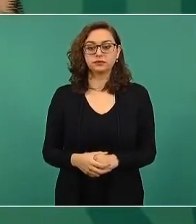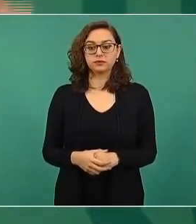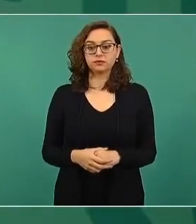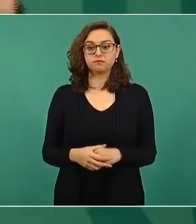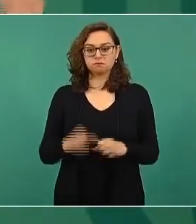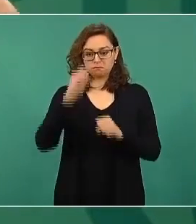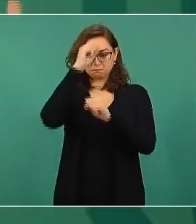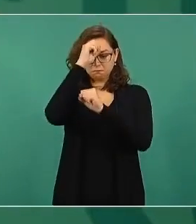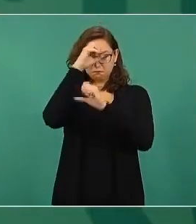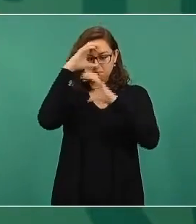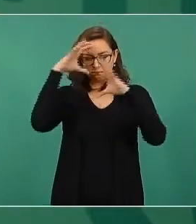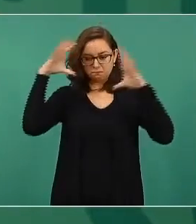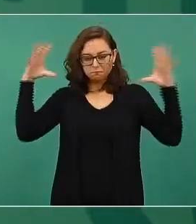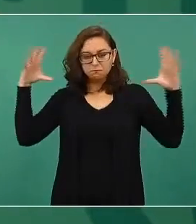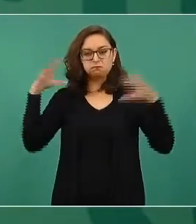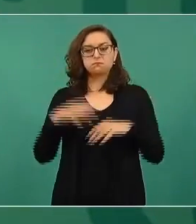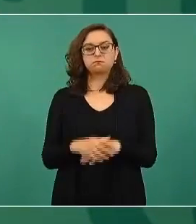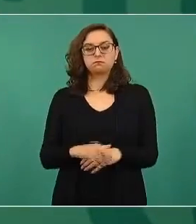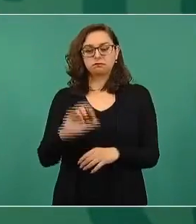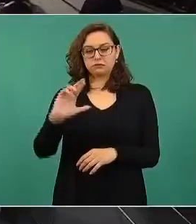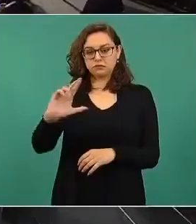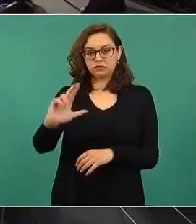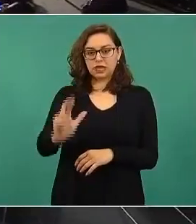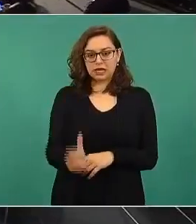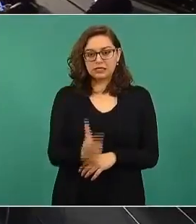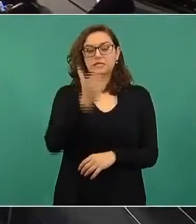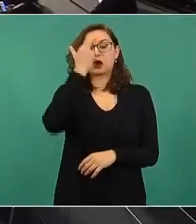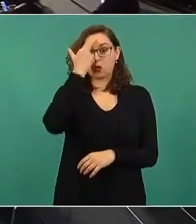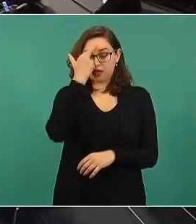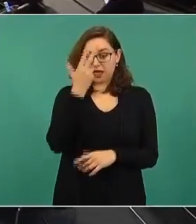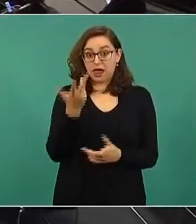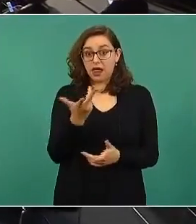para no caer en la amnesia.